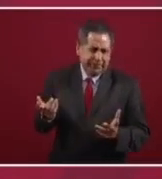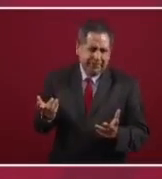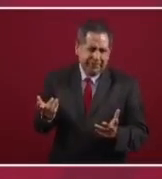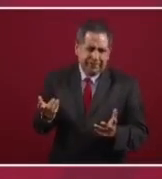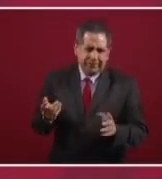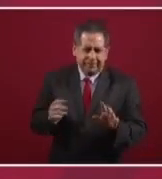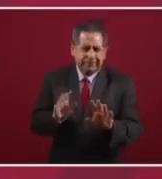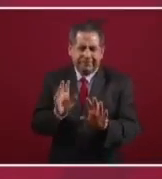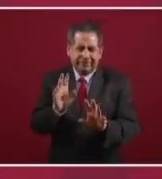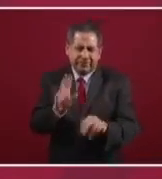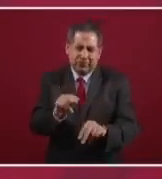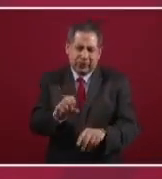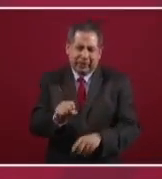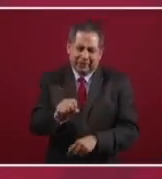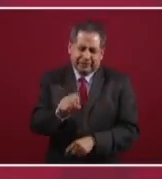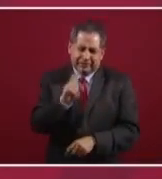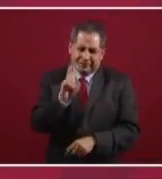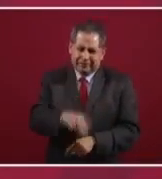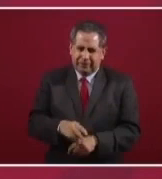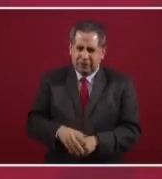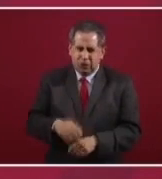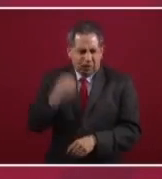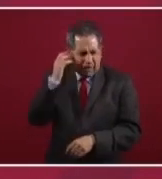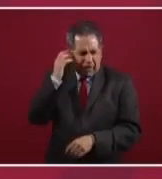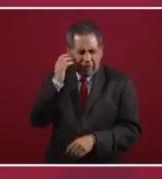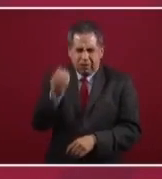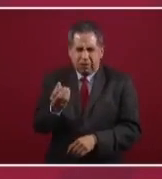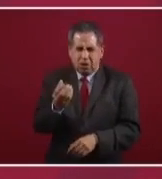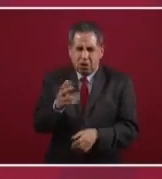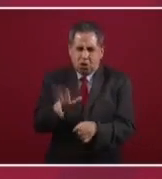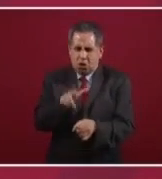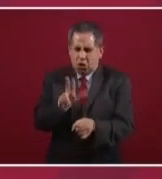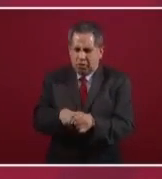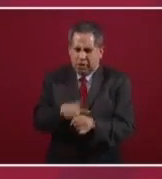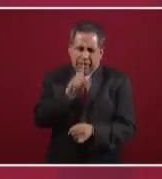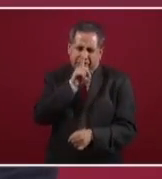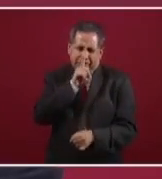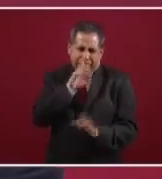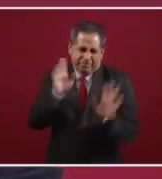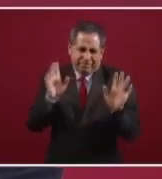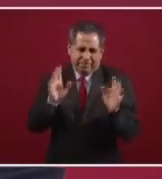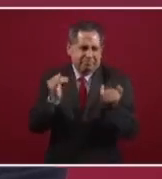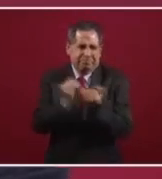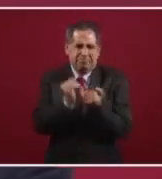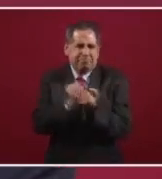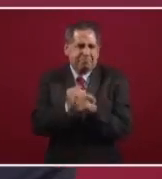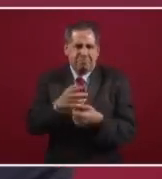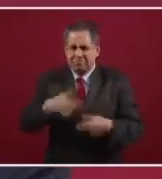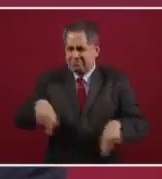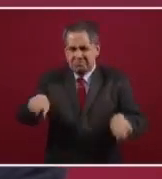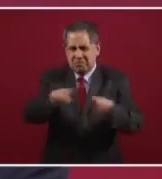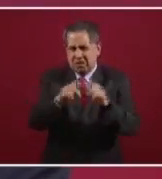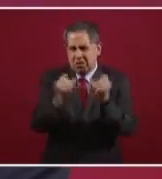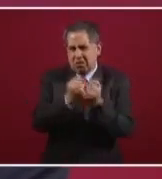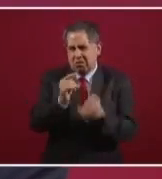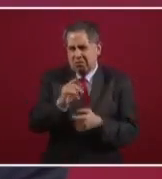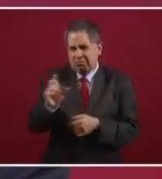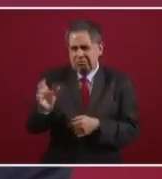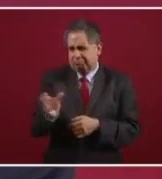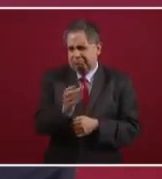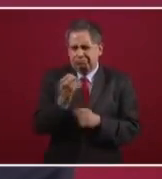No es así. Tengo un teléfono normal, como lo tienen todos,